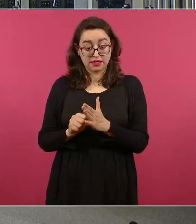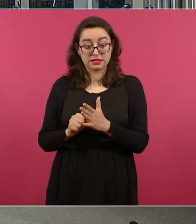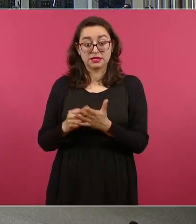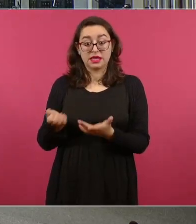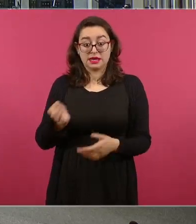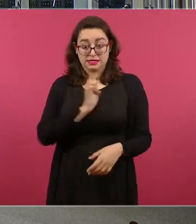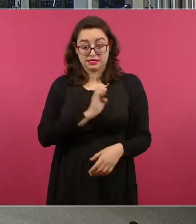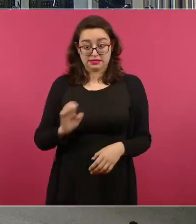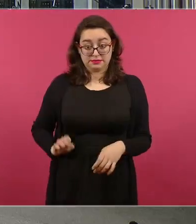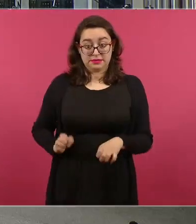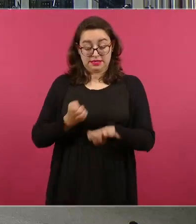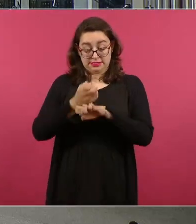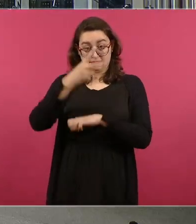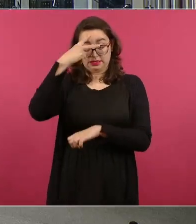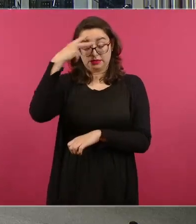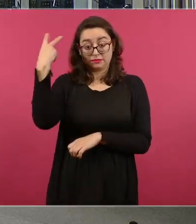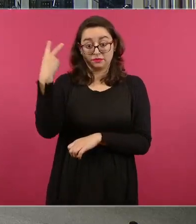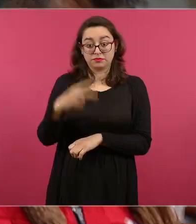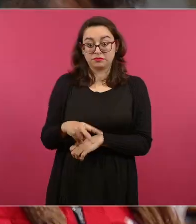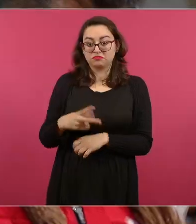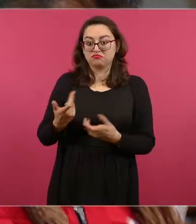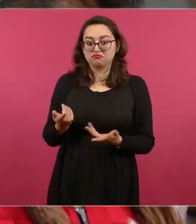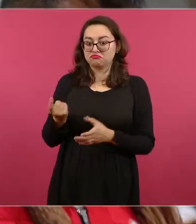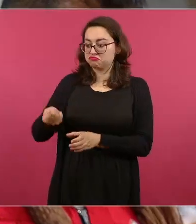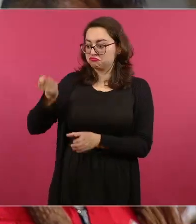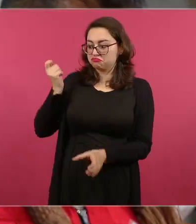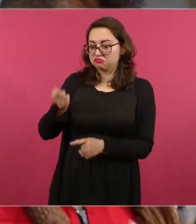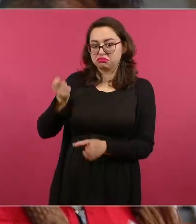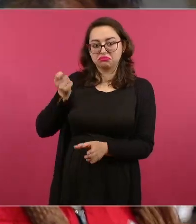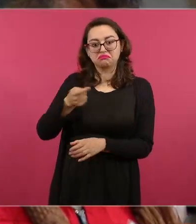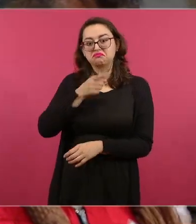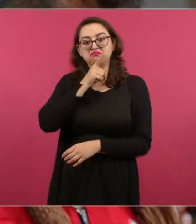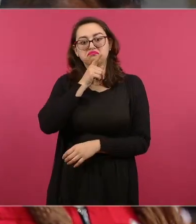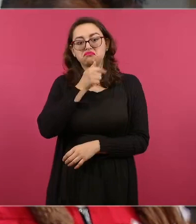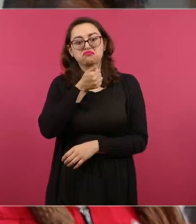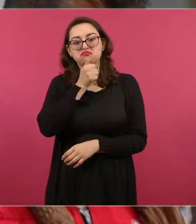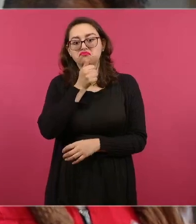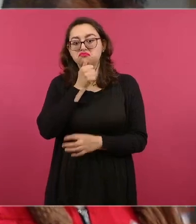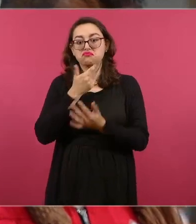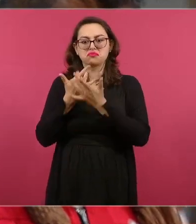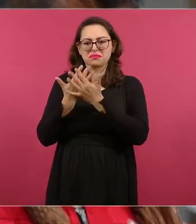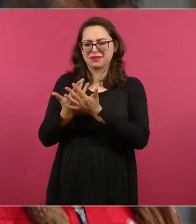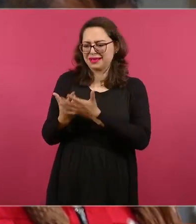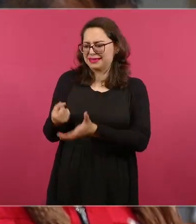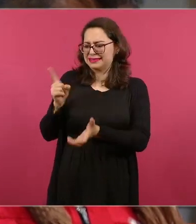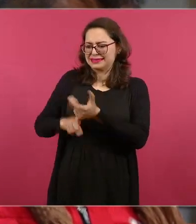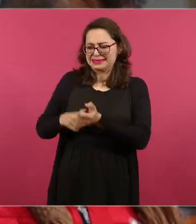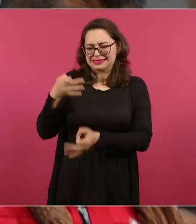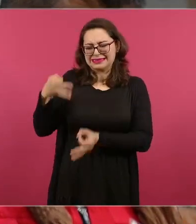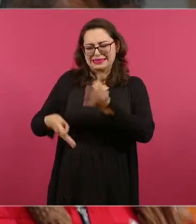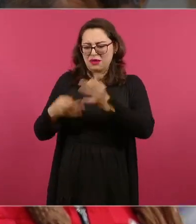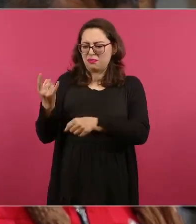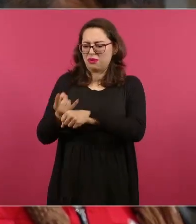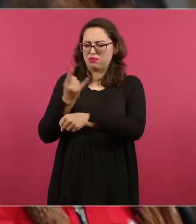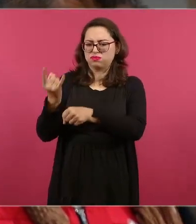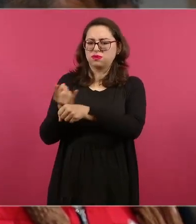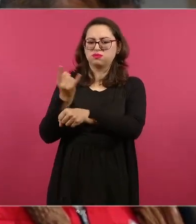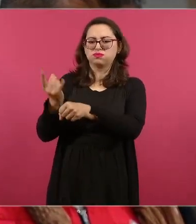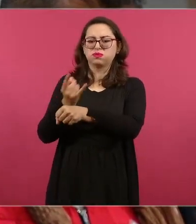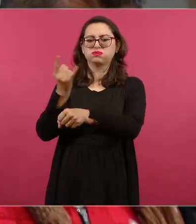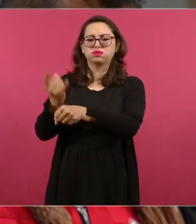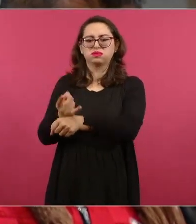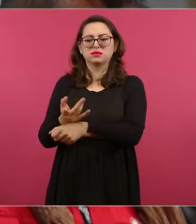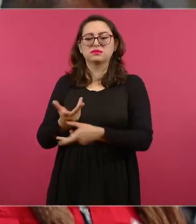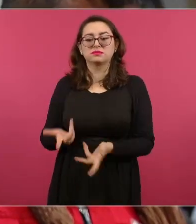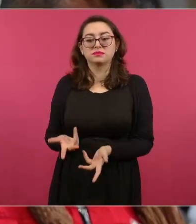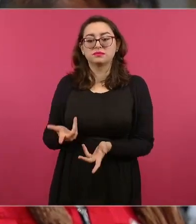Escatepec, Estado de México, sin haber sido sentenciado aún y con un proceso lleno de irregularidades, está acusado